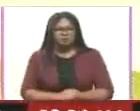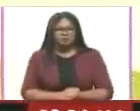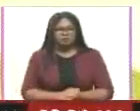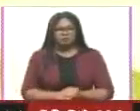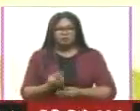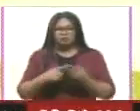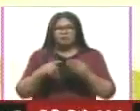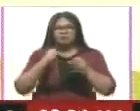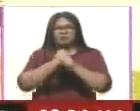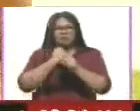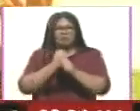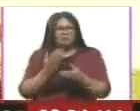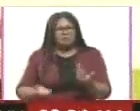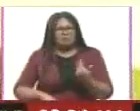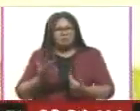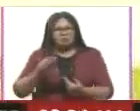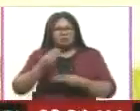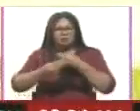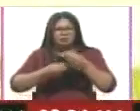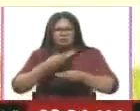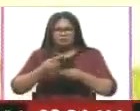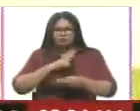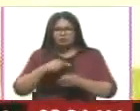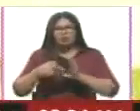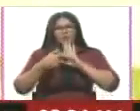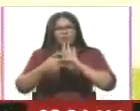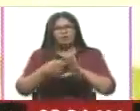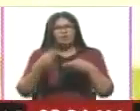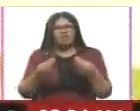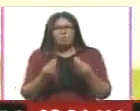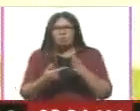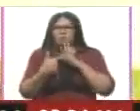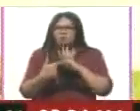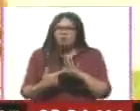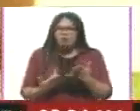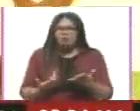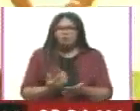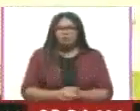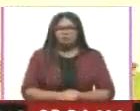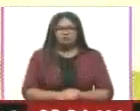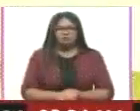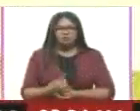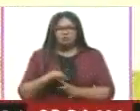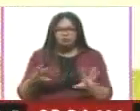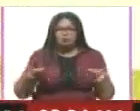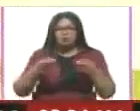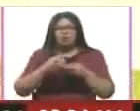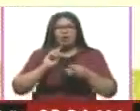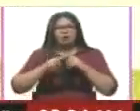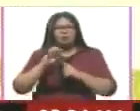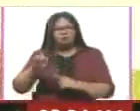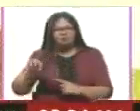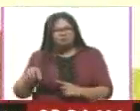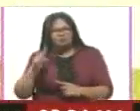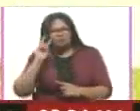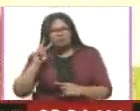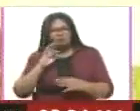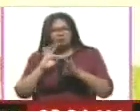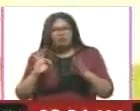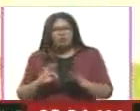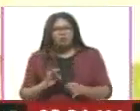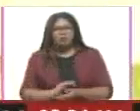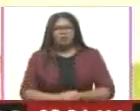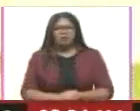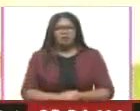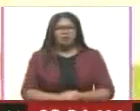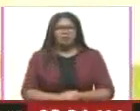obras que se han venido haciendo, bueno, qué era lo que íbamos a mostrar y cómo lo íbamos a mostrar. Tuvimos que resumir en una exposición fotográfica y de textos